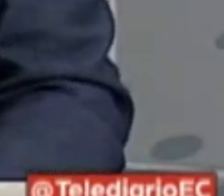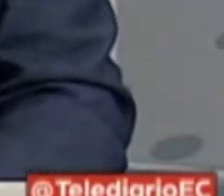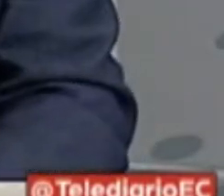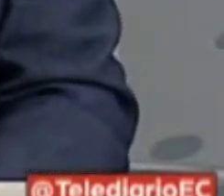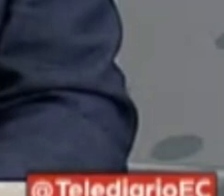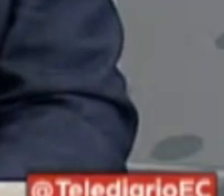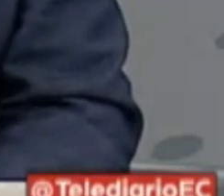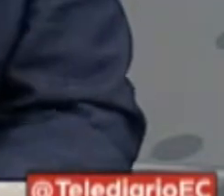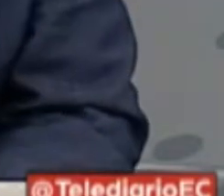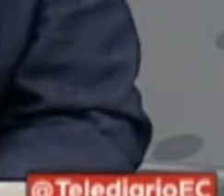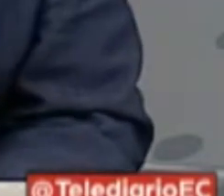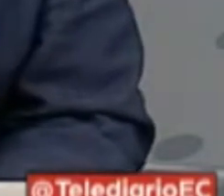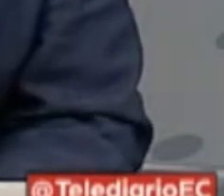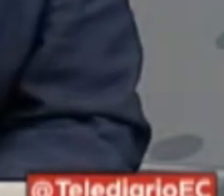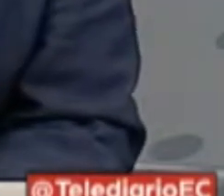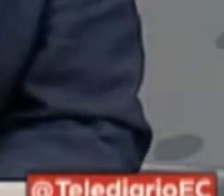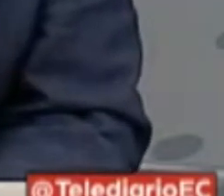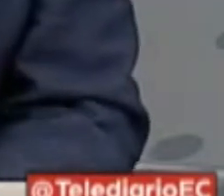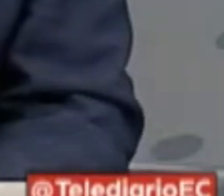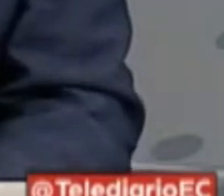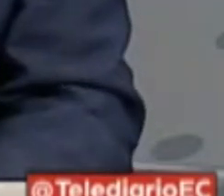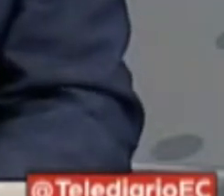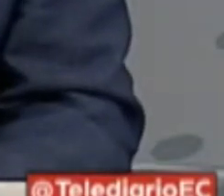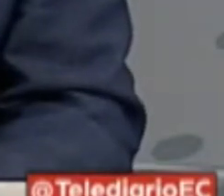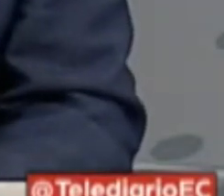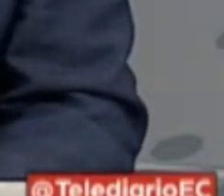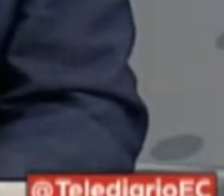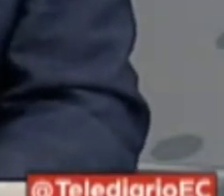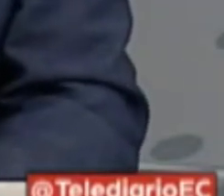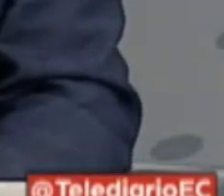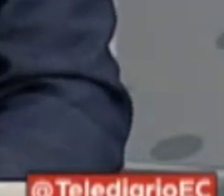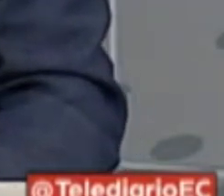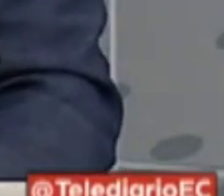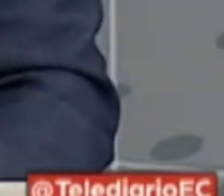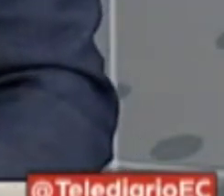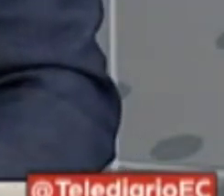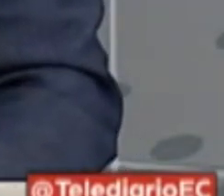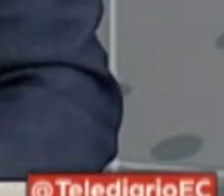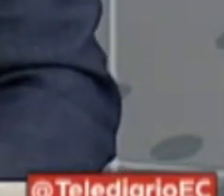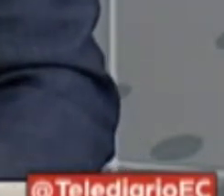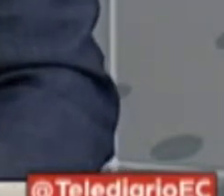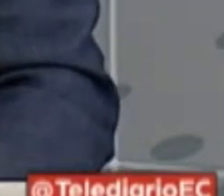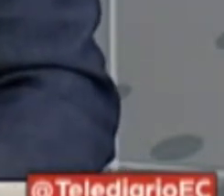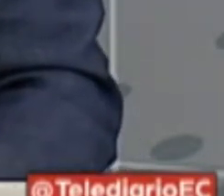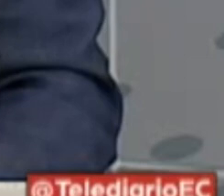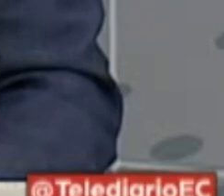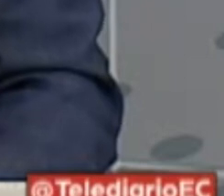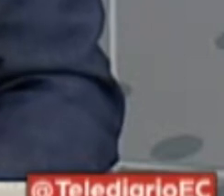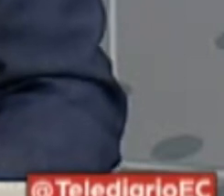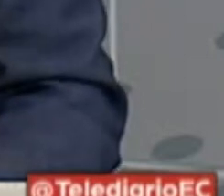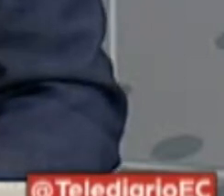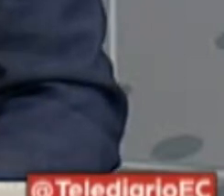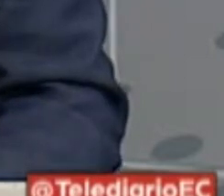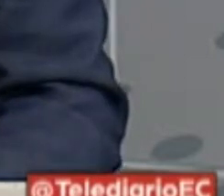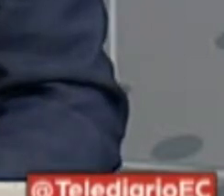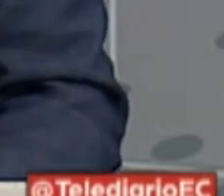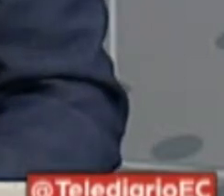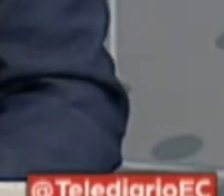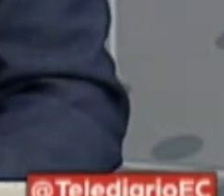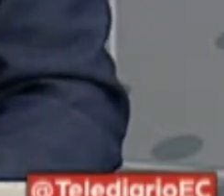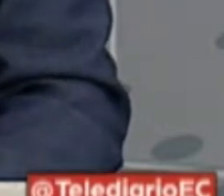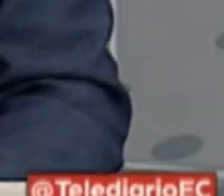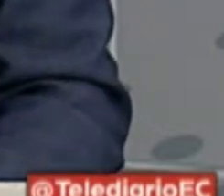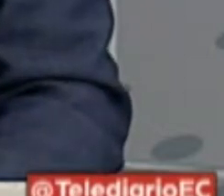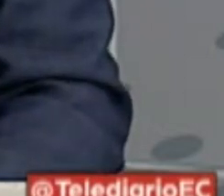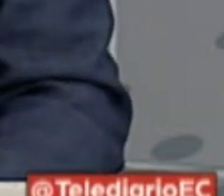supuesto del centenario de las relaciones diplomáticas entre ecuador y japón habíamos invitado a dos personas